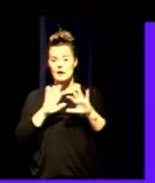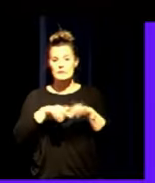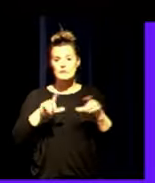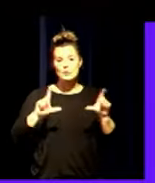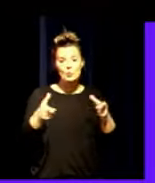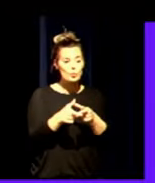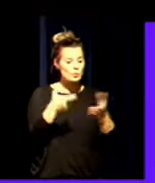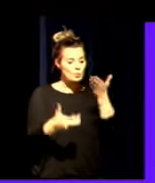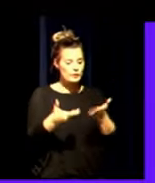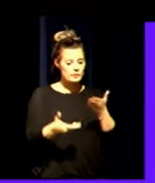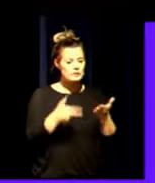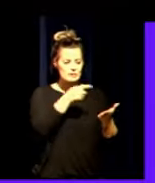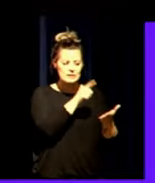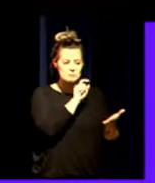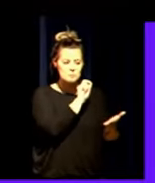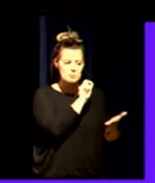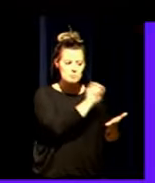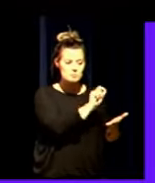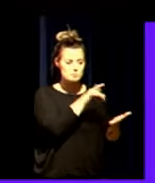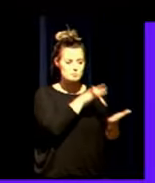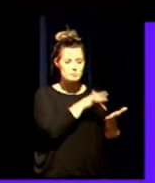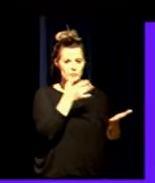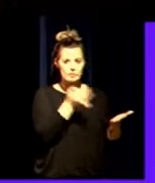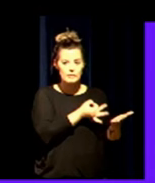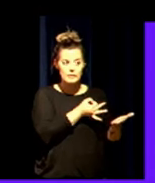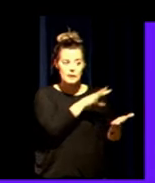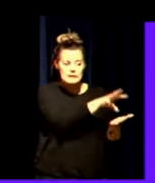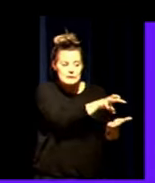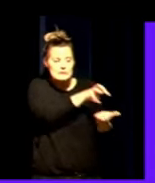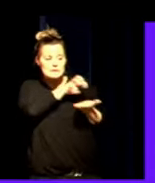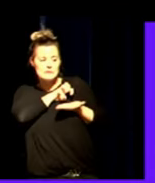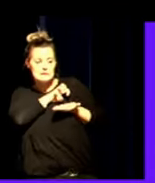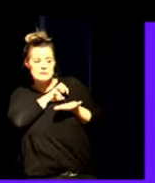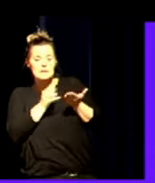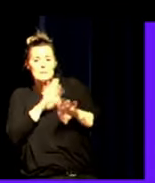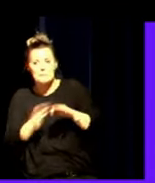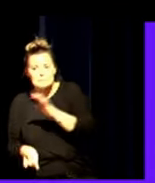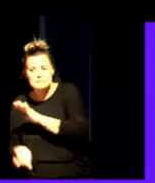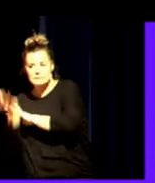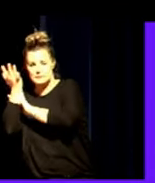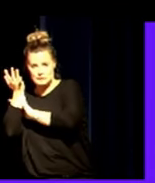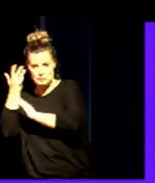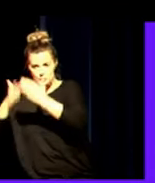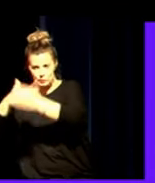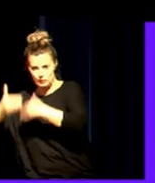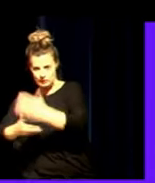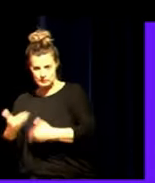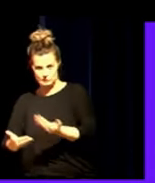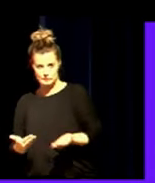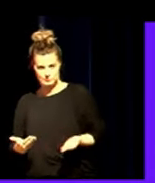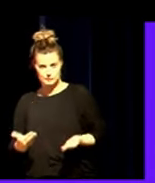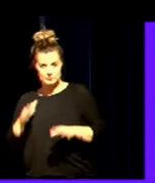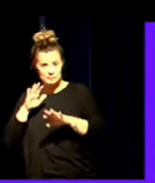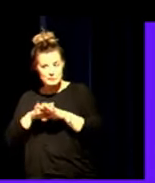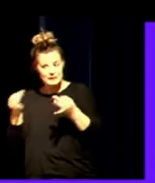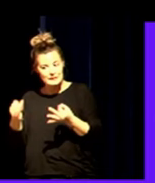en que podamos tirar de esas herramientas para generar esos procesos, pero con personas y estructuras que los pongan y los